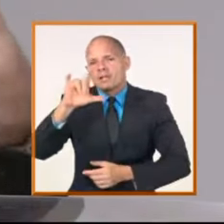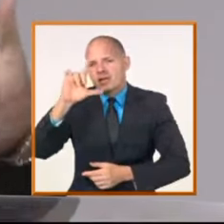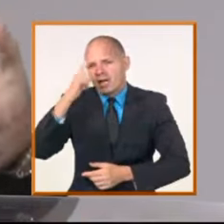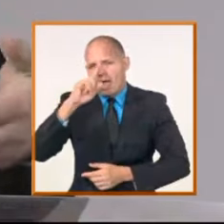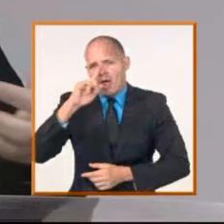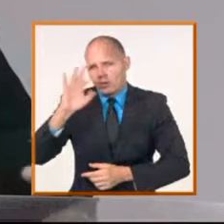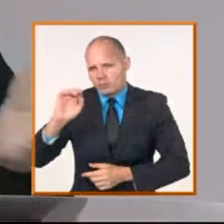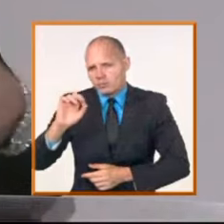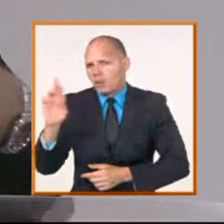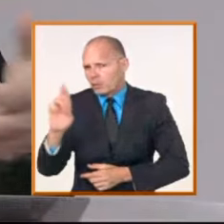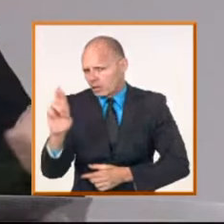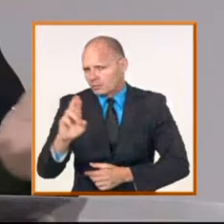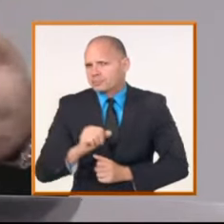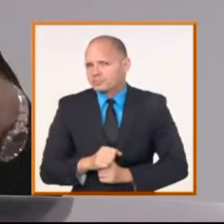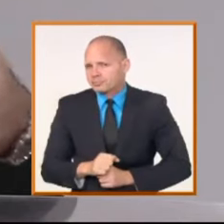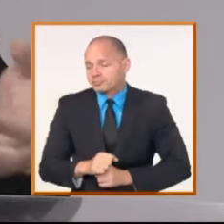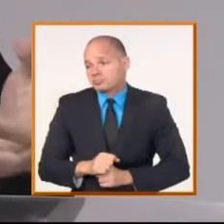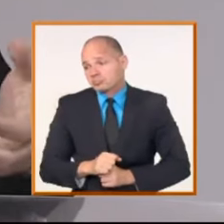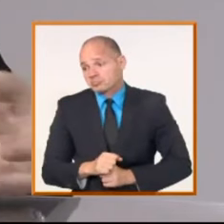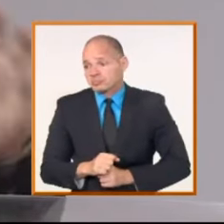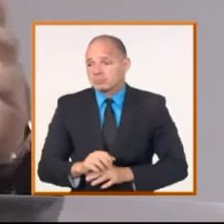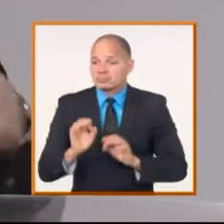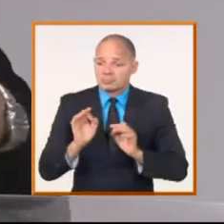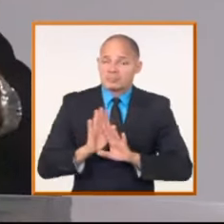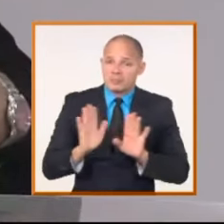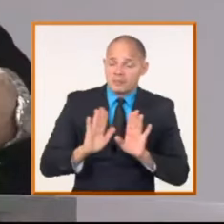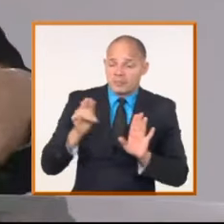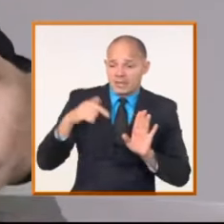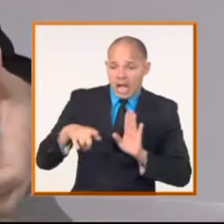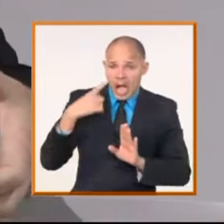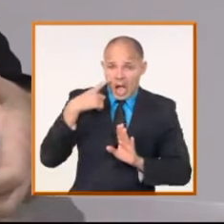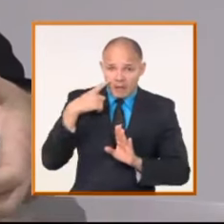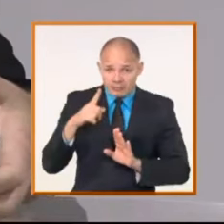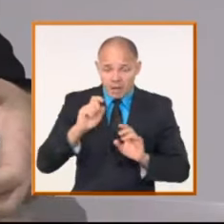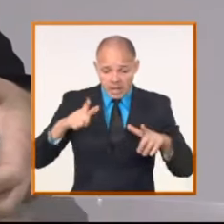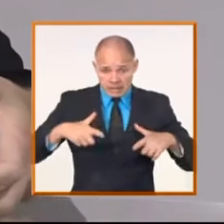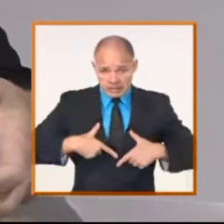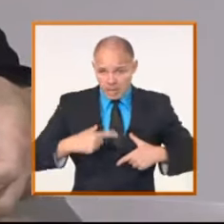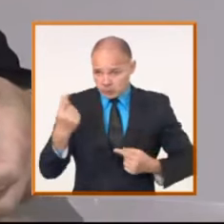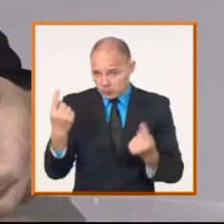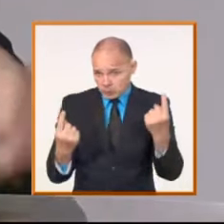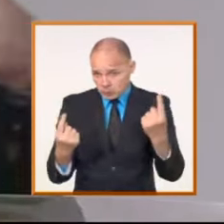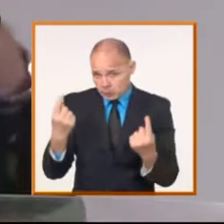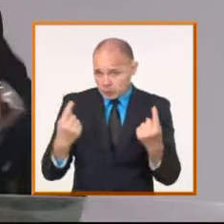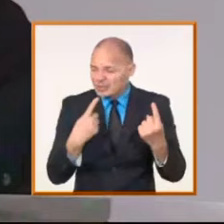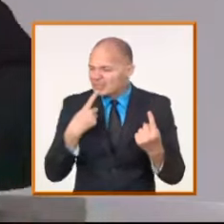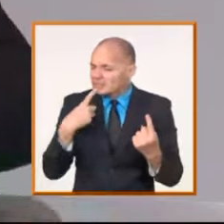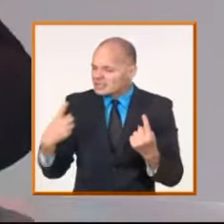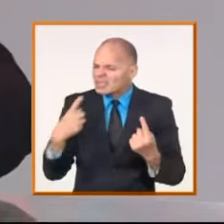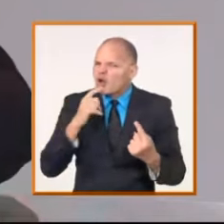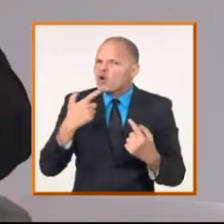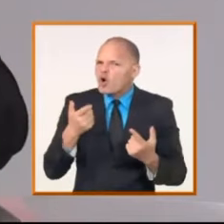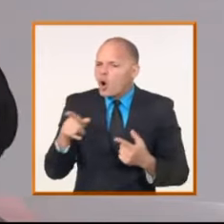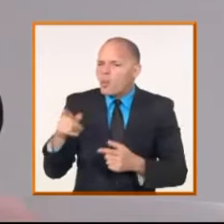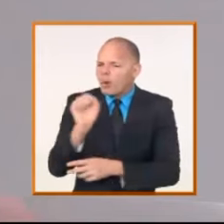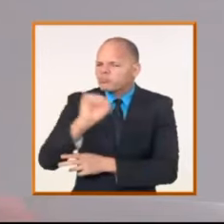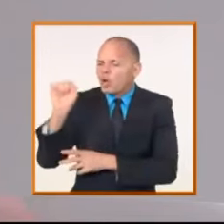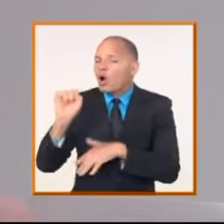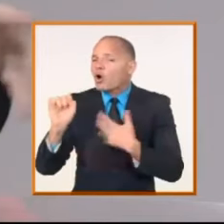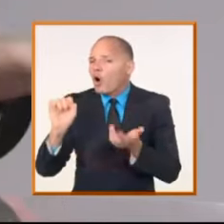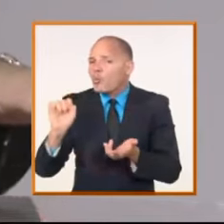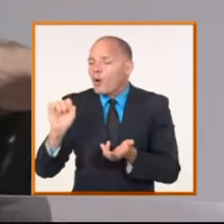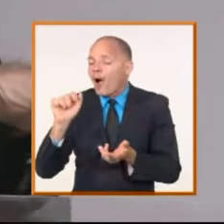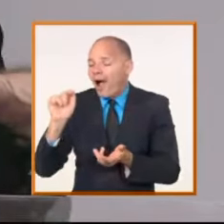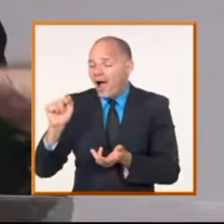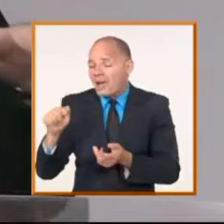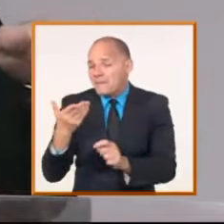mayores márgenes de maniobra para candidatos de cualquiera de los dos partidos a la hora de lidiar con el tema Cuba por ese, a partir de